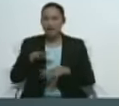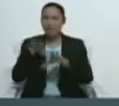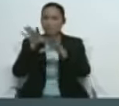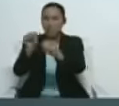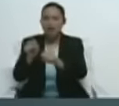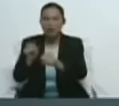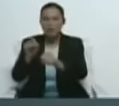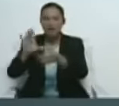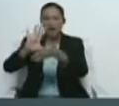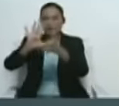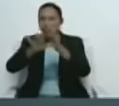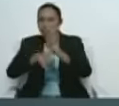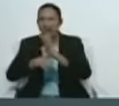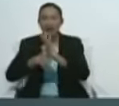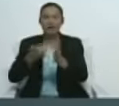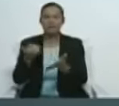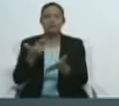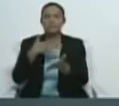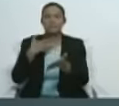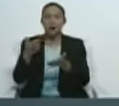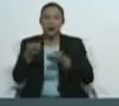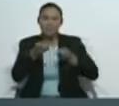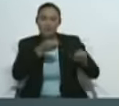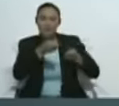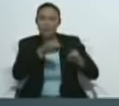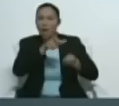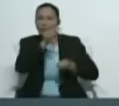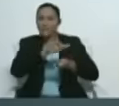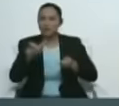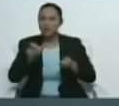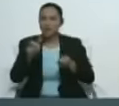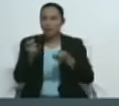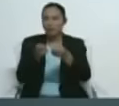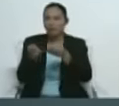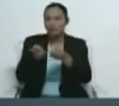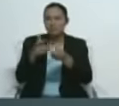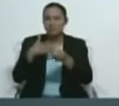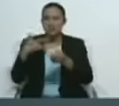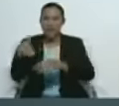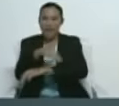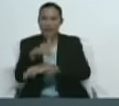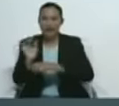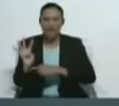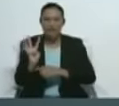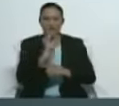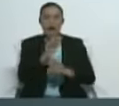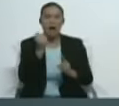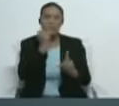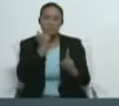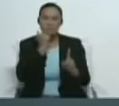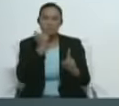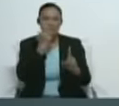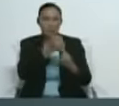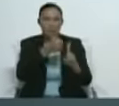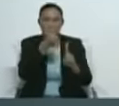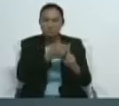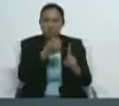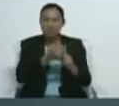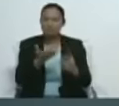para provocar acciones de calle desestabilizadoras totalmente violentas